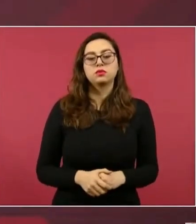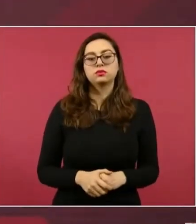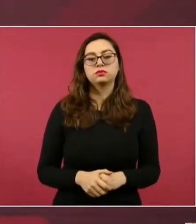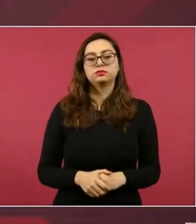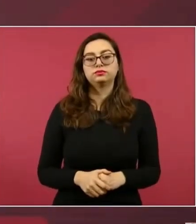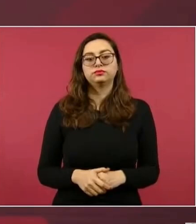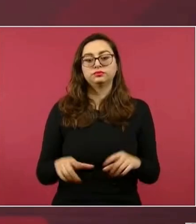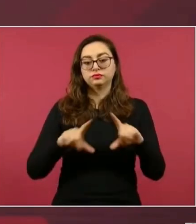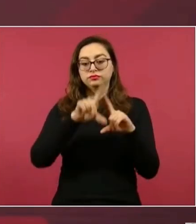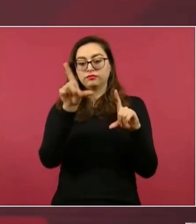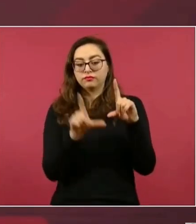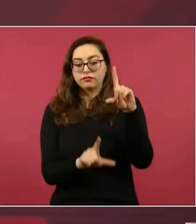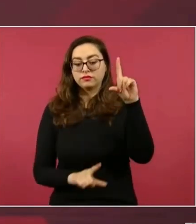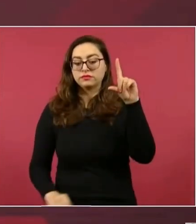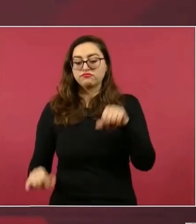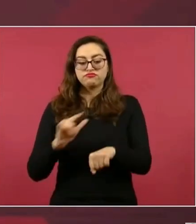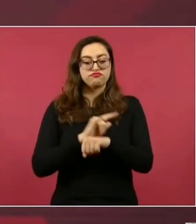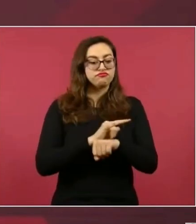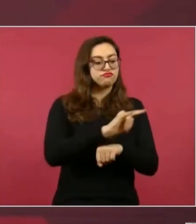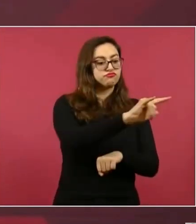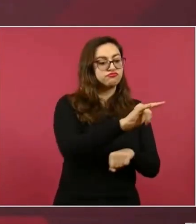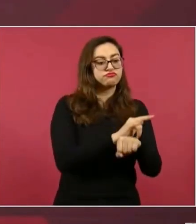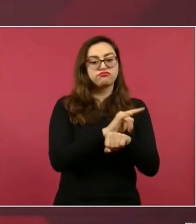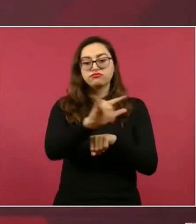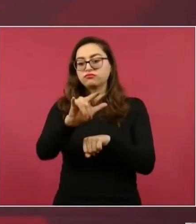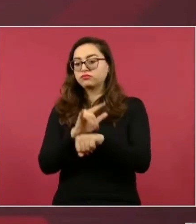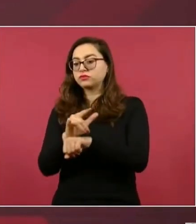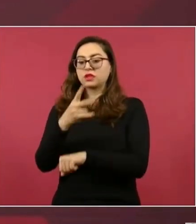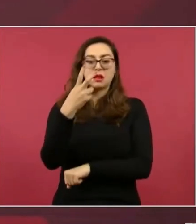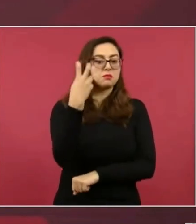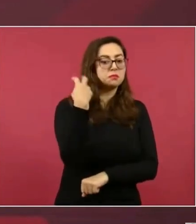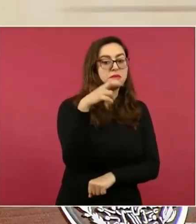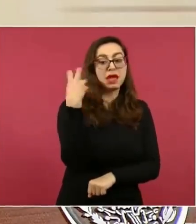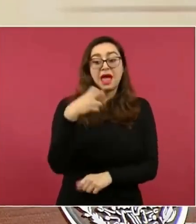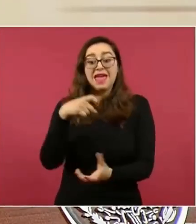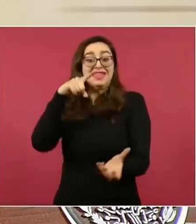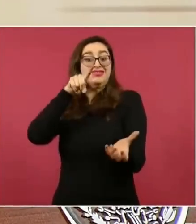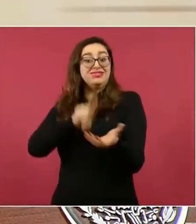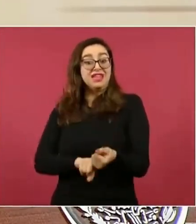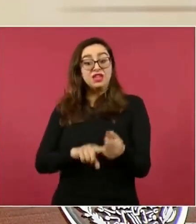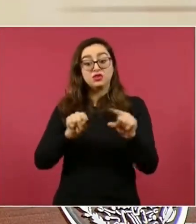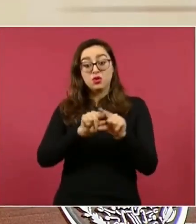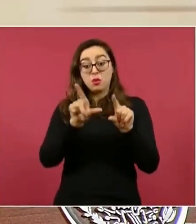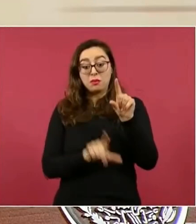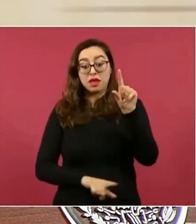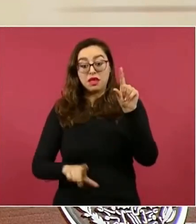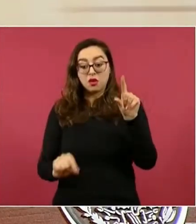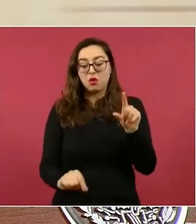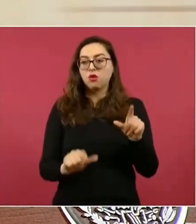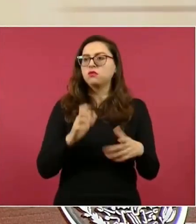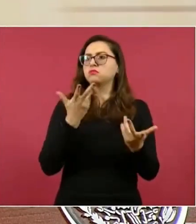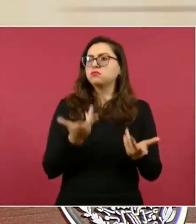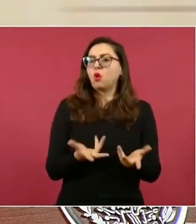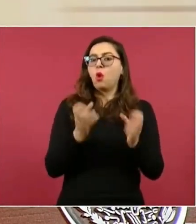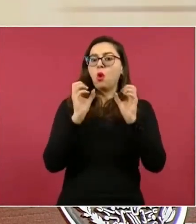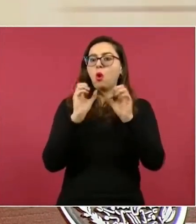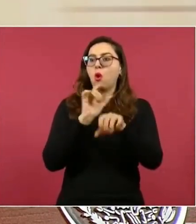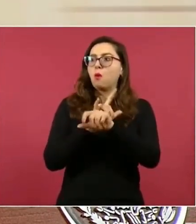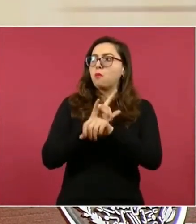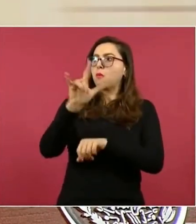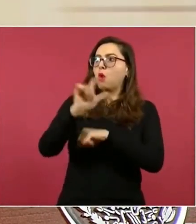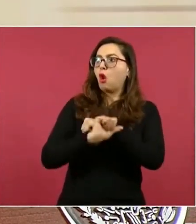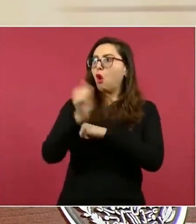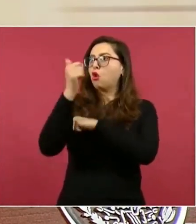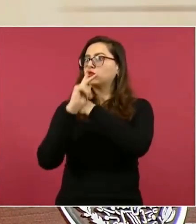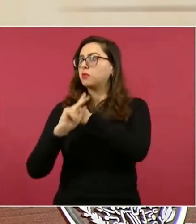al interior del país puede costar lo mismo que salir del país e ir